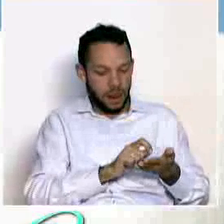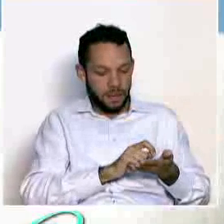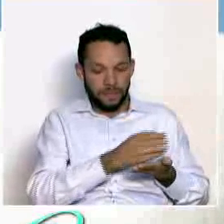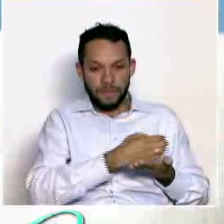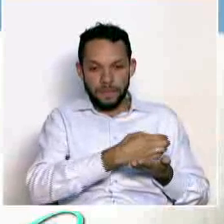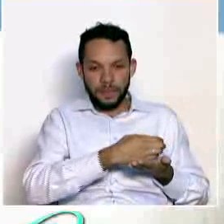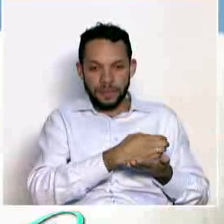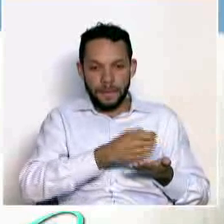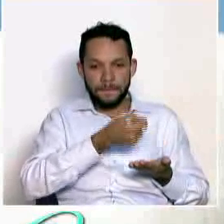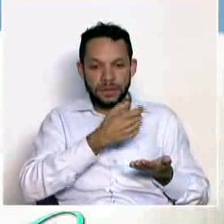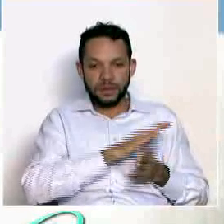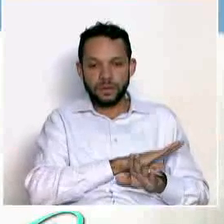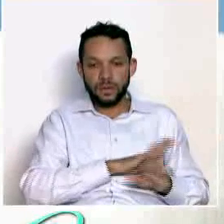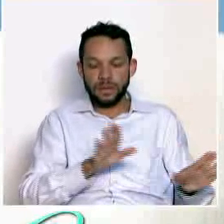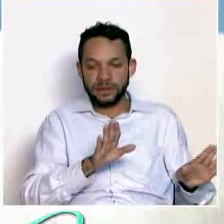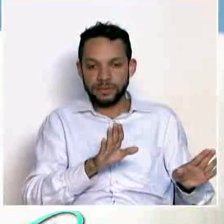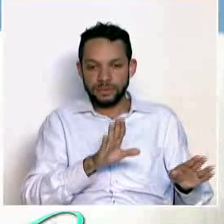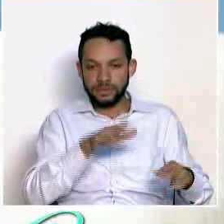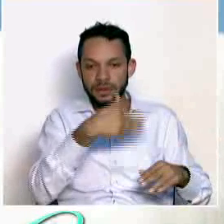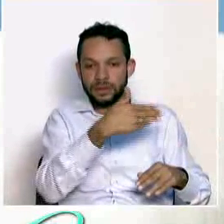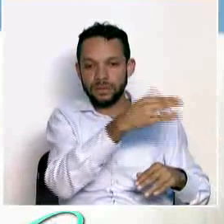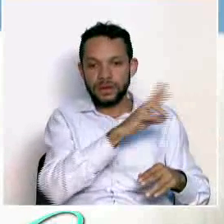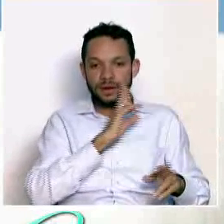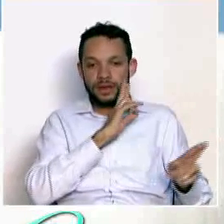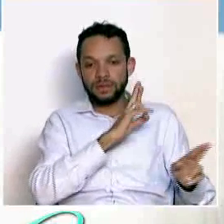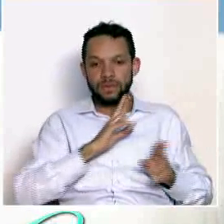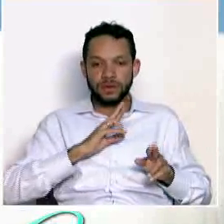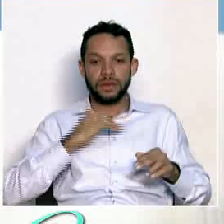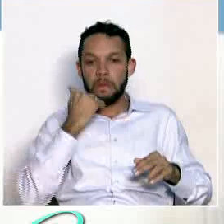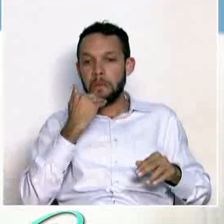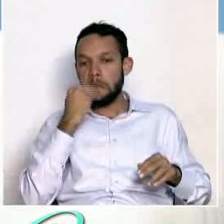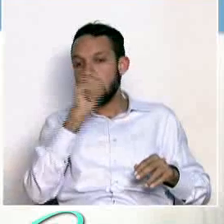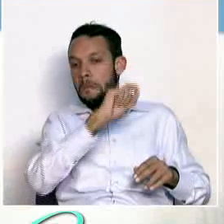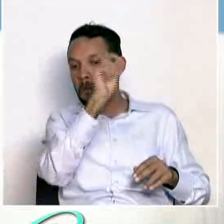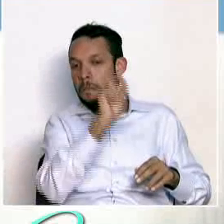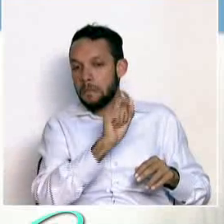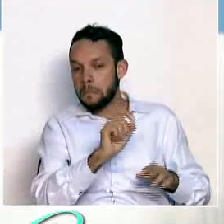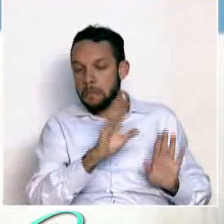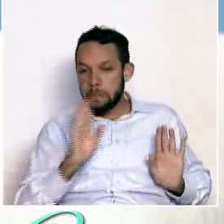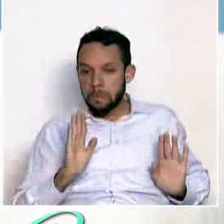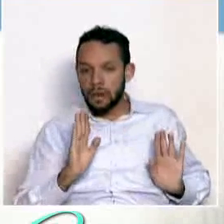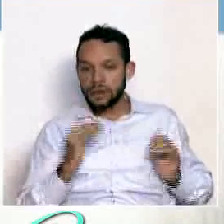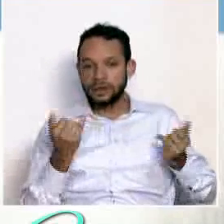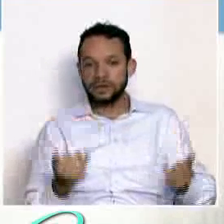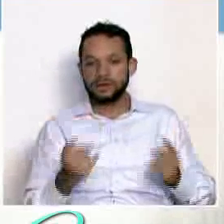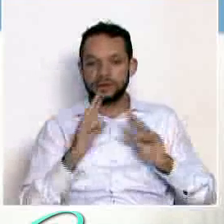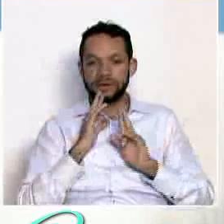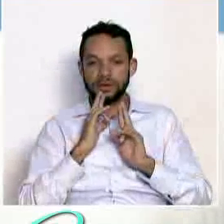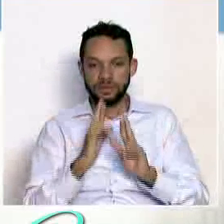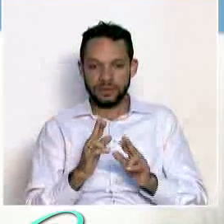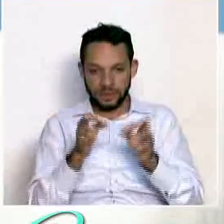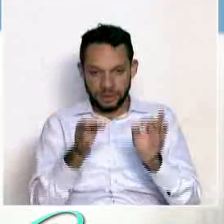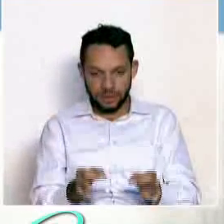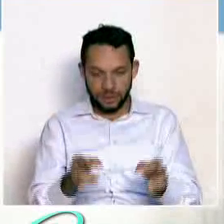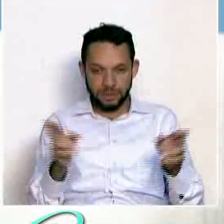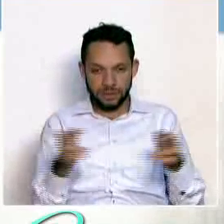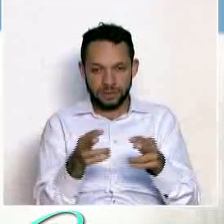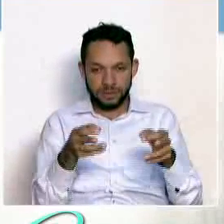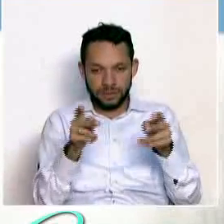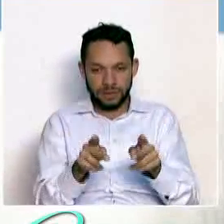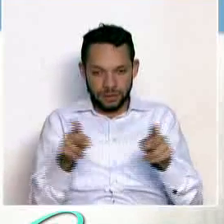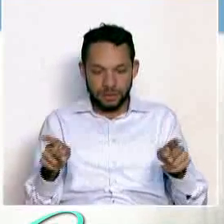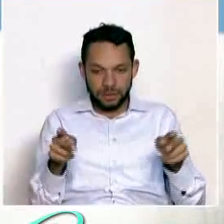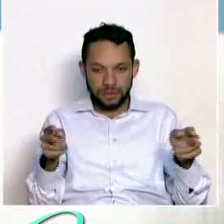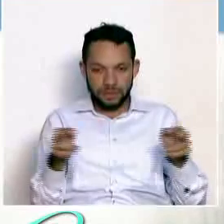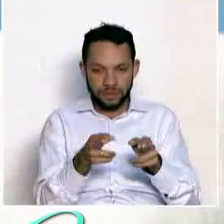Y realmente uno no sabe si va a encontrar respuesta a esto. Y yo quiero resumir una historia clínica de una paciente que